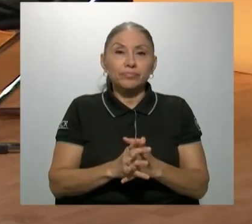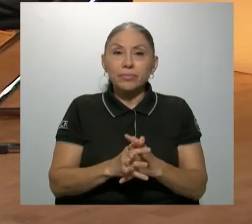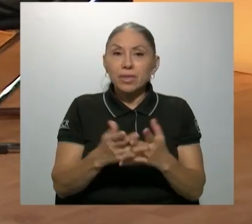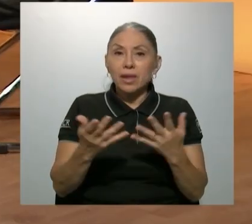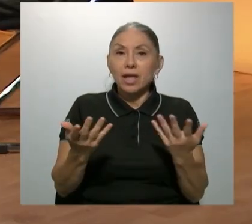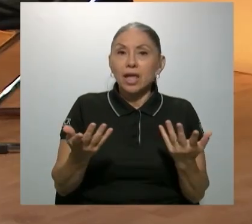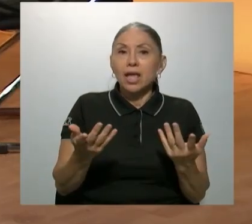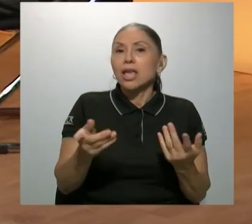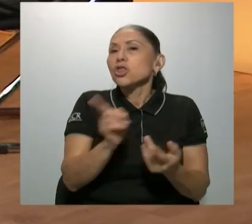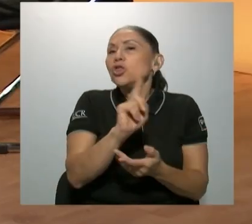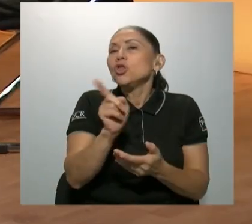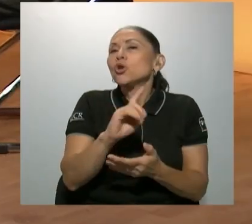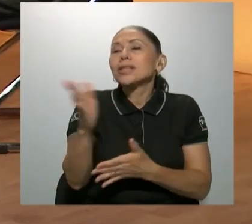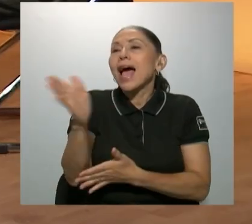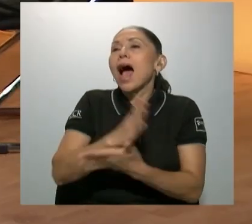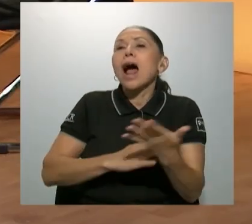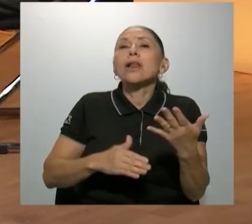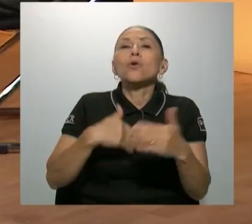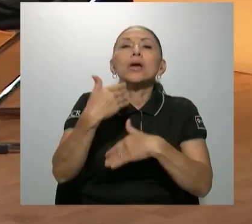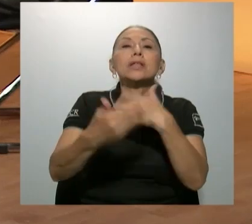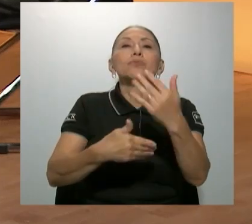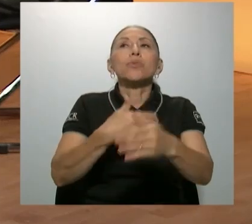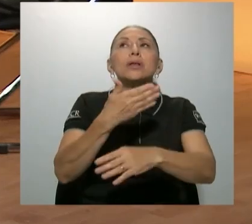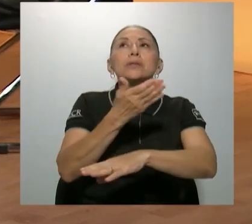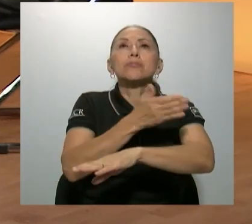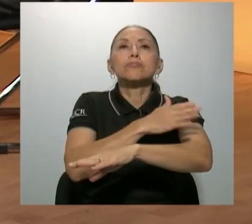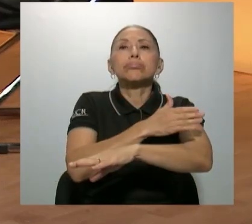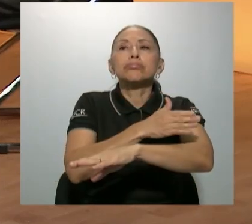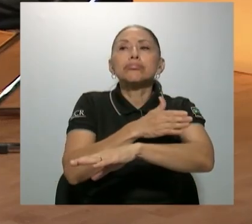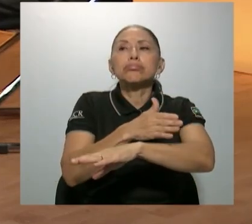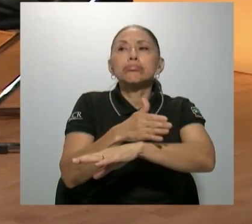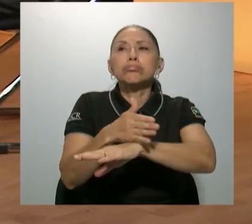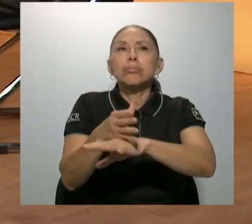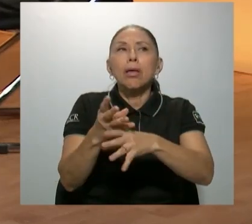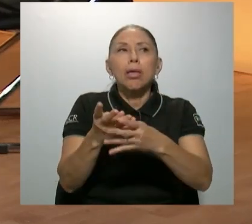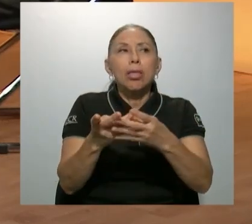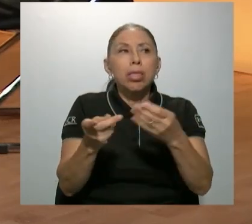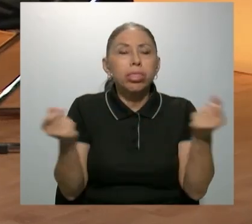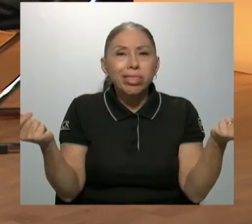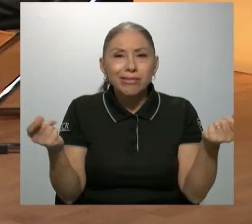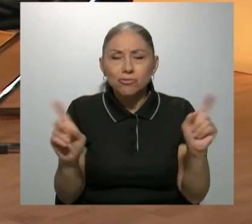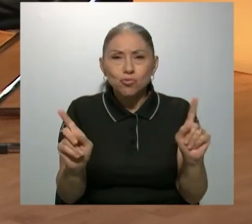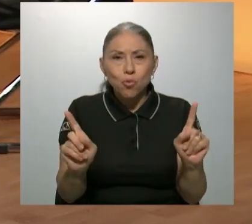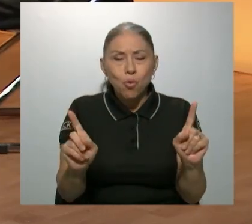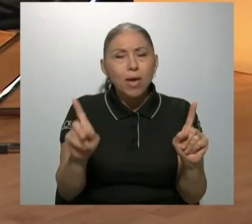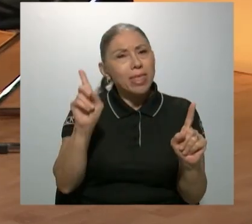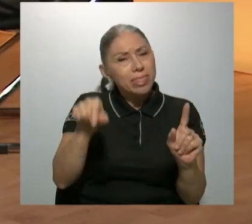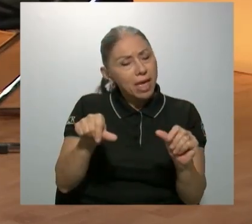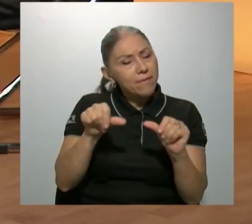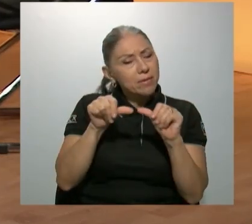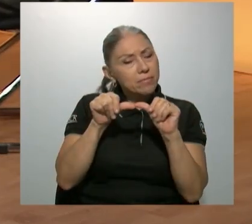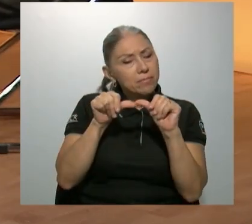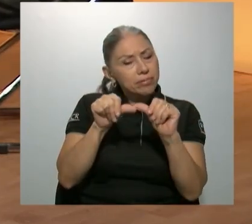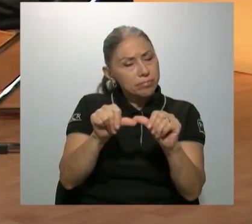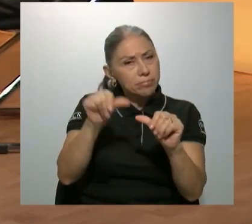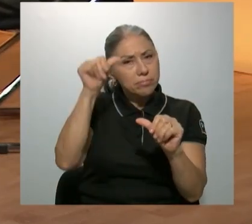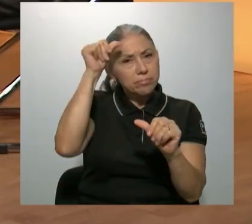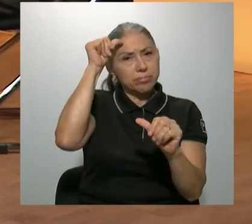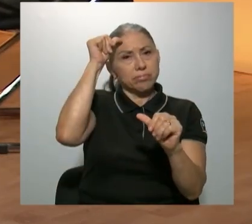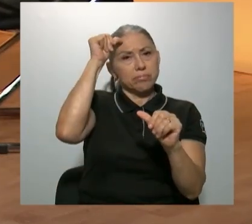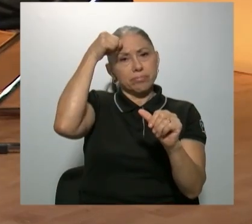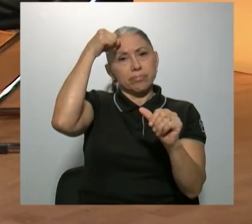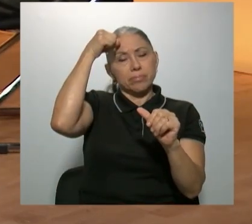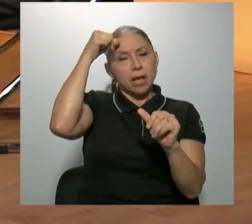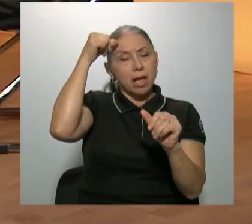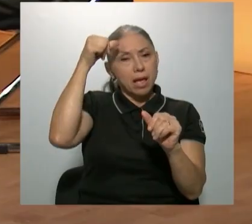ir diluyendo, dijéramos, en el tiempo, sino me parece a mí que deberíamos hacer un esfuerzo